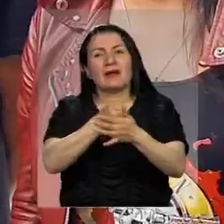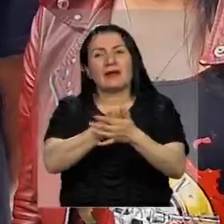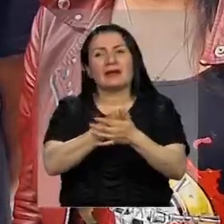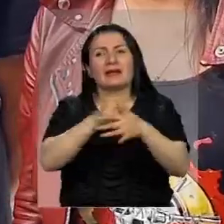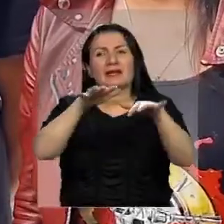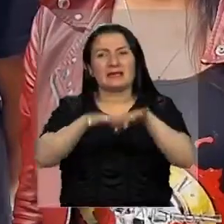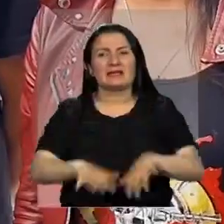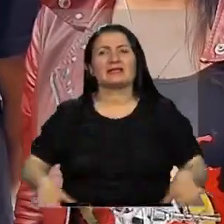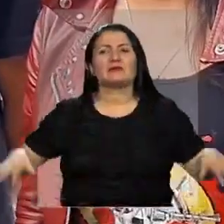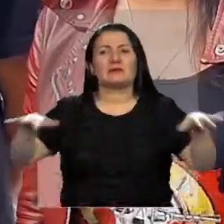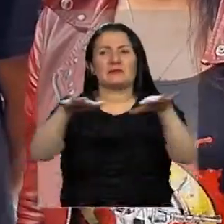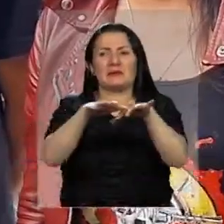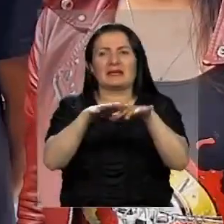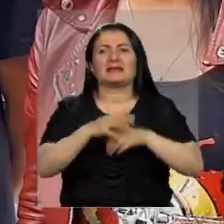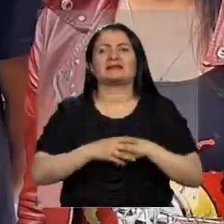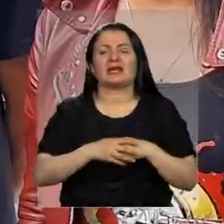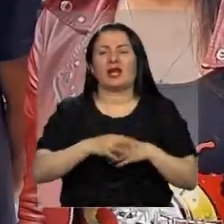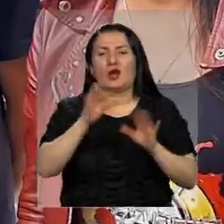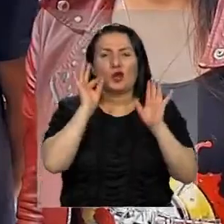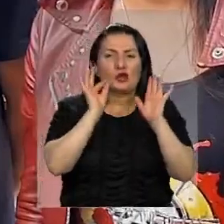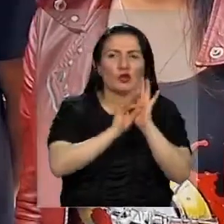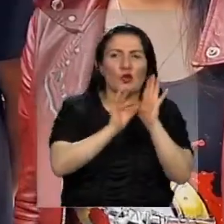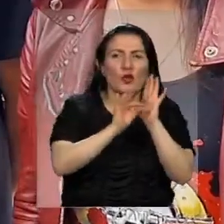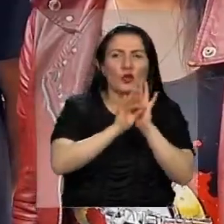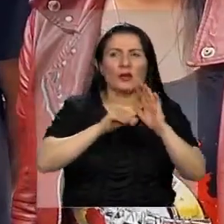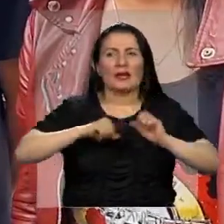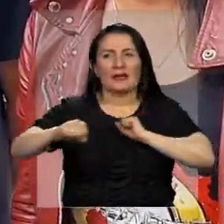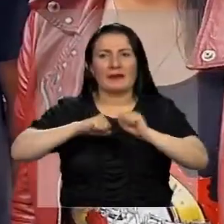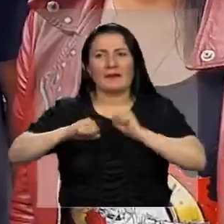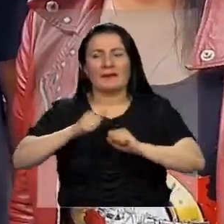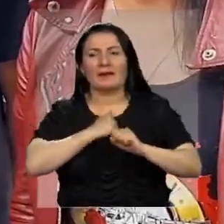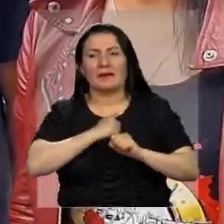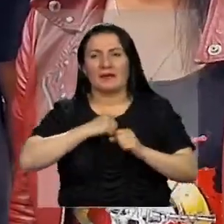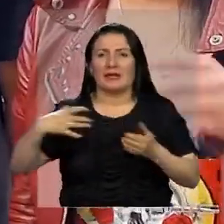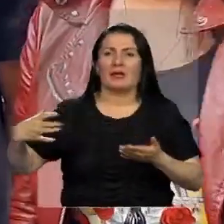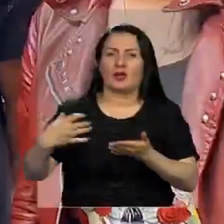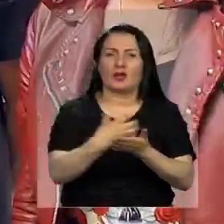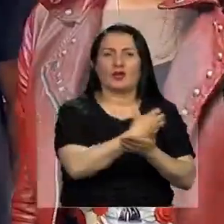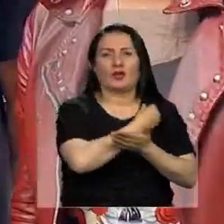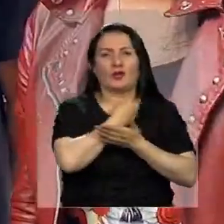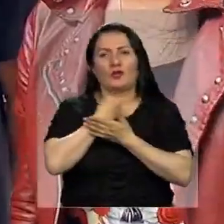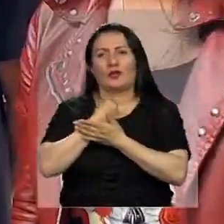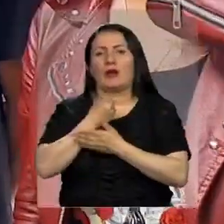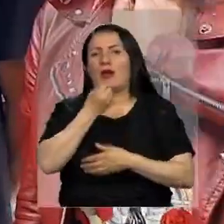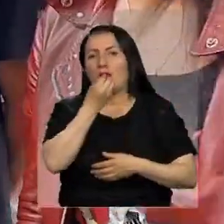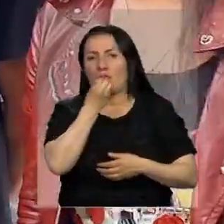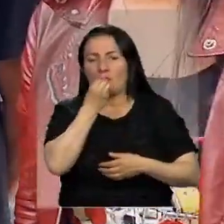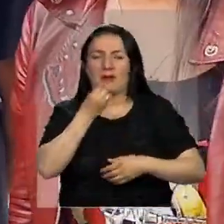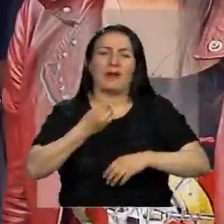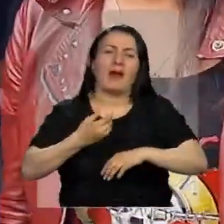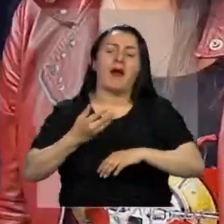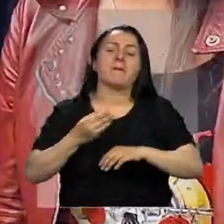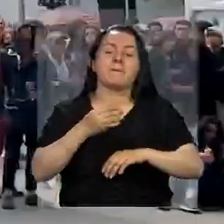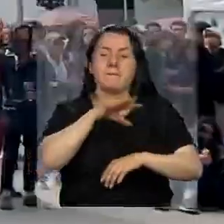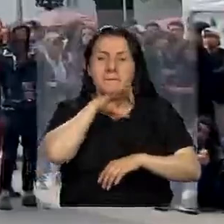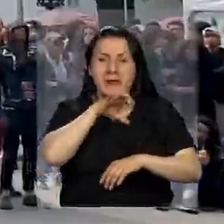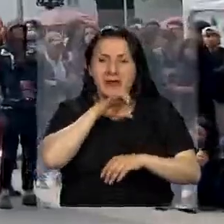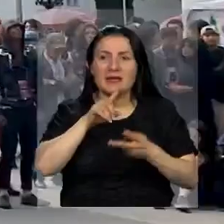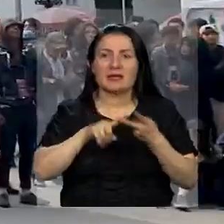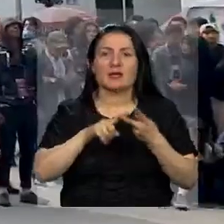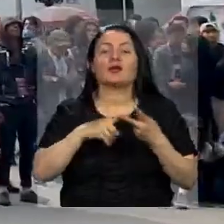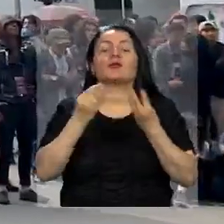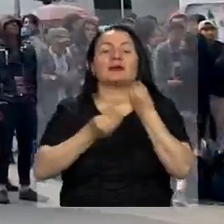espacios consumidos por droga, poder hacer autogestión, poder recaudar comida para los peludos y poder hacer todo esto por parte del rock, el punk y el